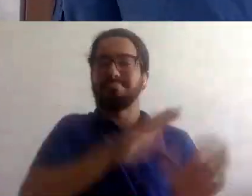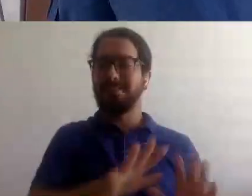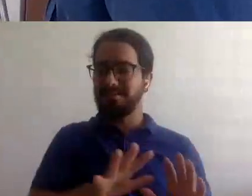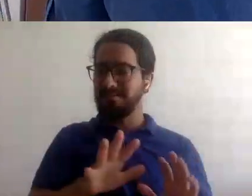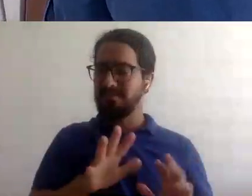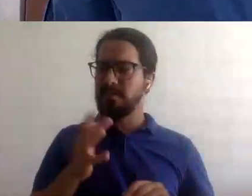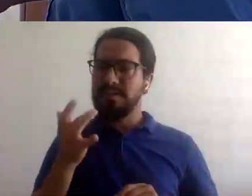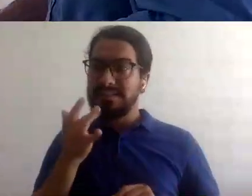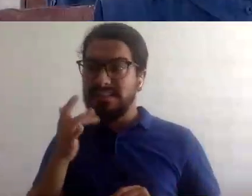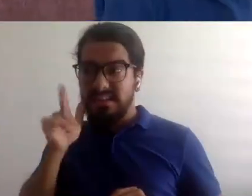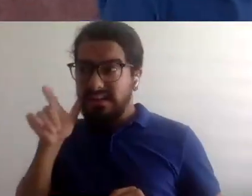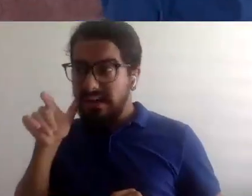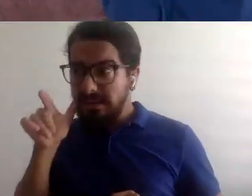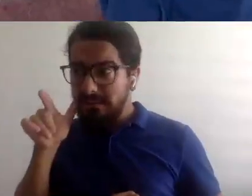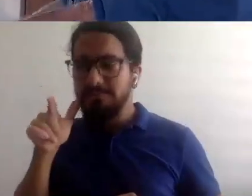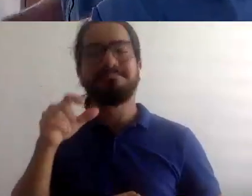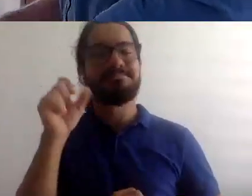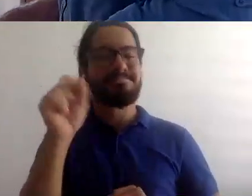¿Ok?